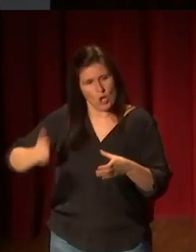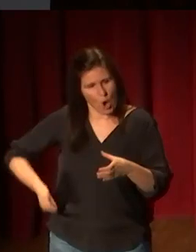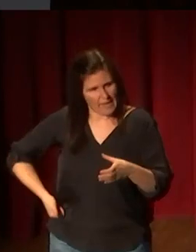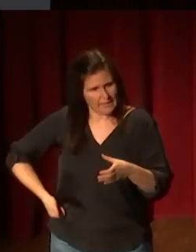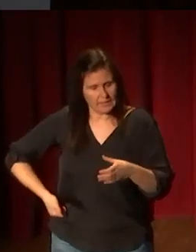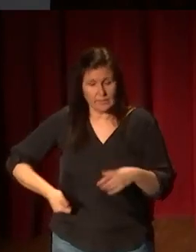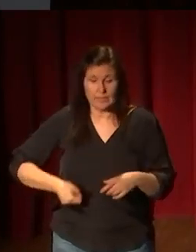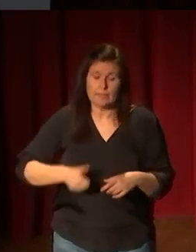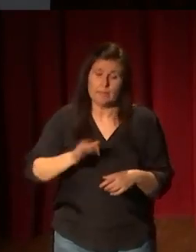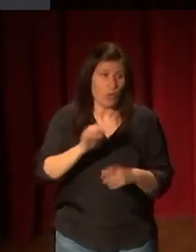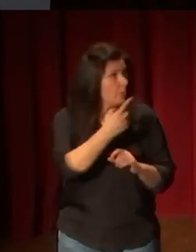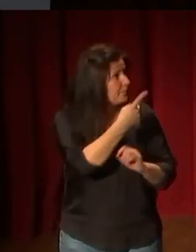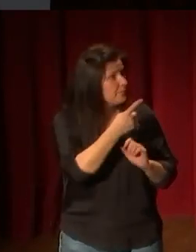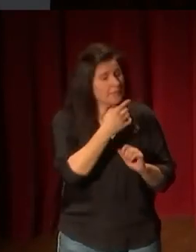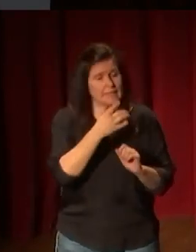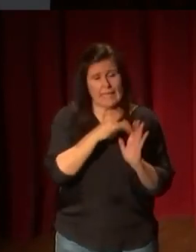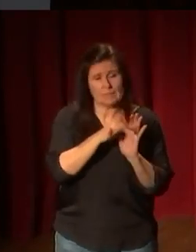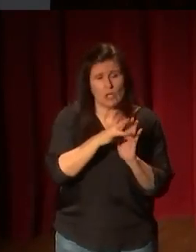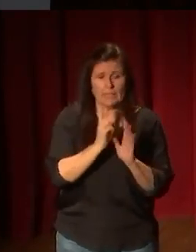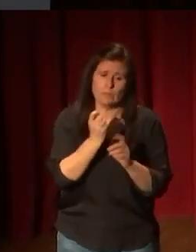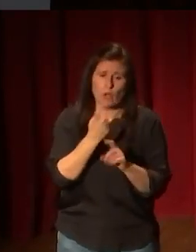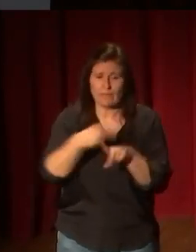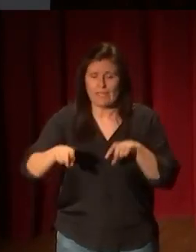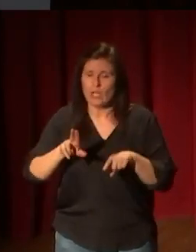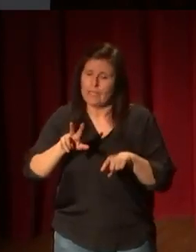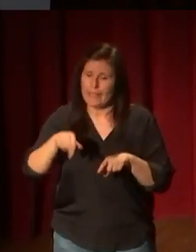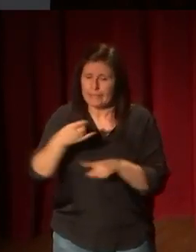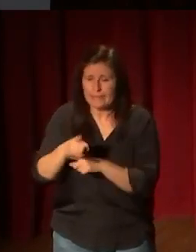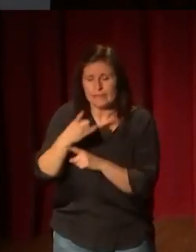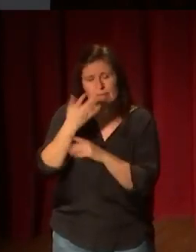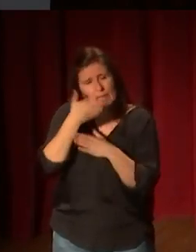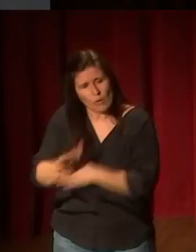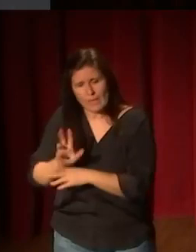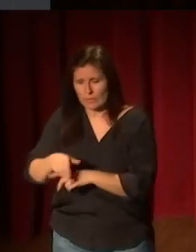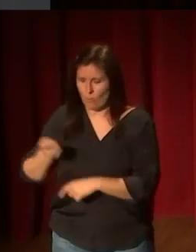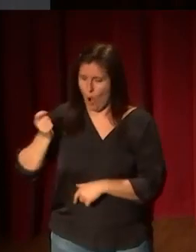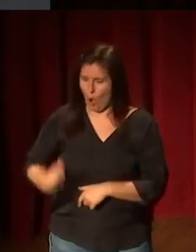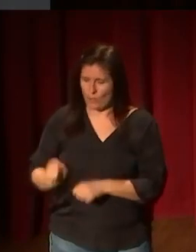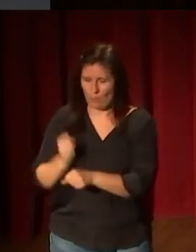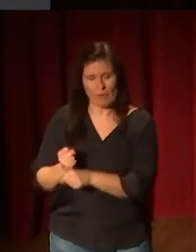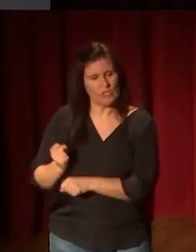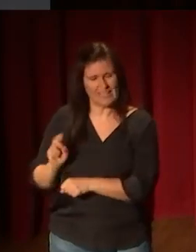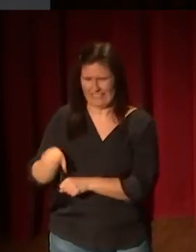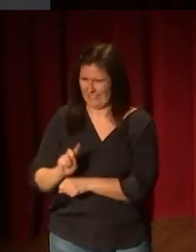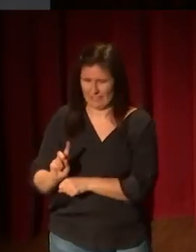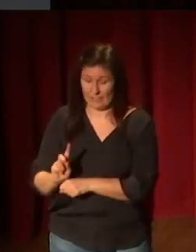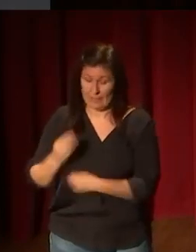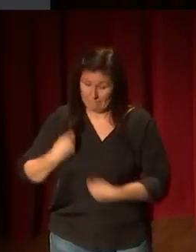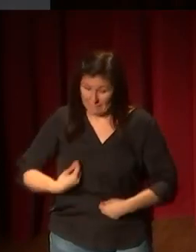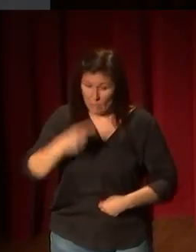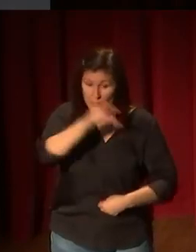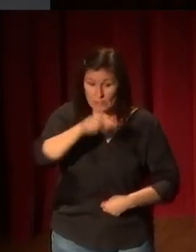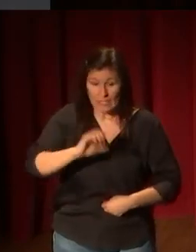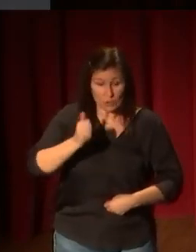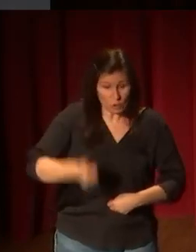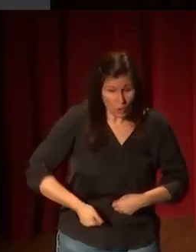trataba como ahora de un oficio por así decirlo profesionalizado sino que eran los propios nobles quienes